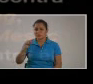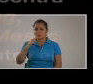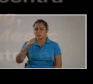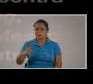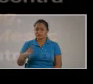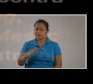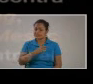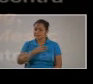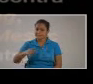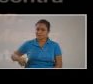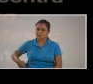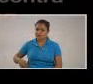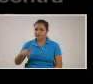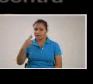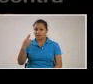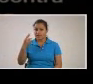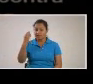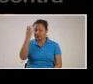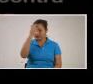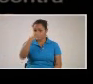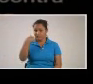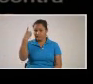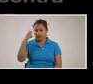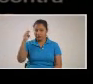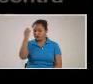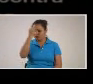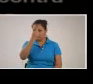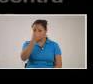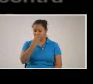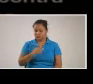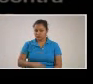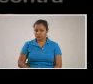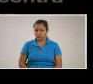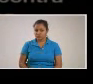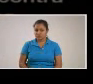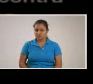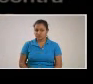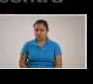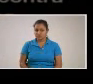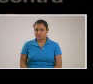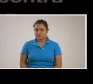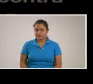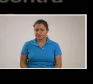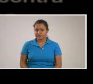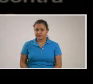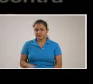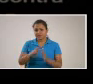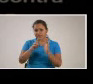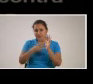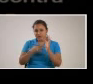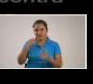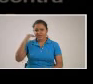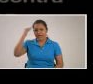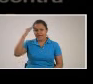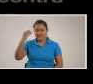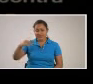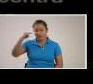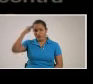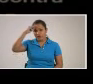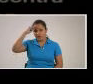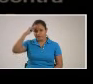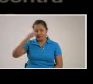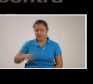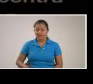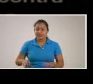acabamos de leer, que Ros se traduce de la palabra hebrea Rosh, que significa cabeza o jefe. Entonces es